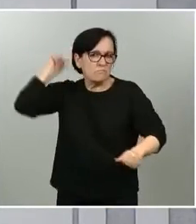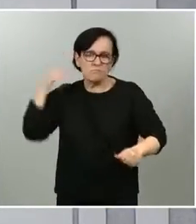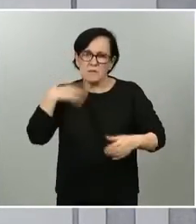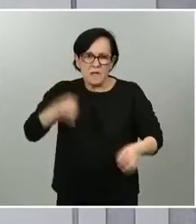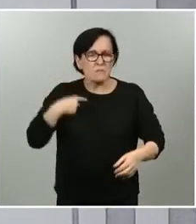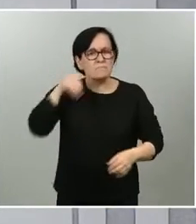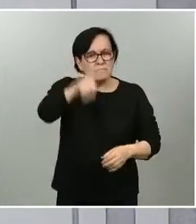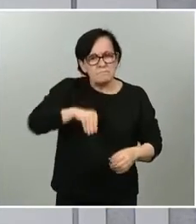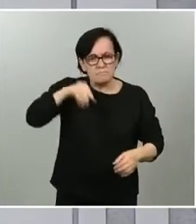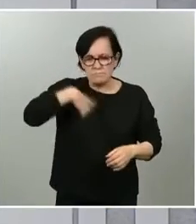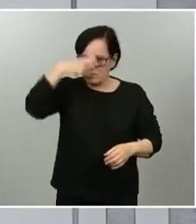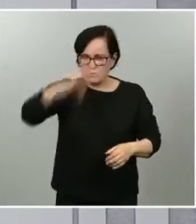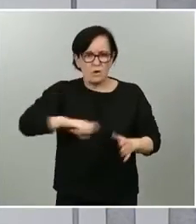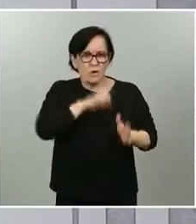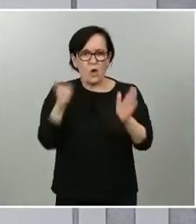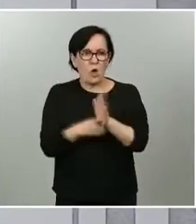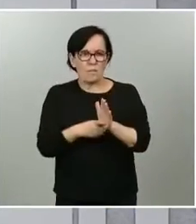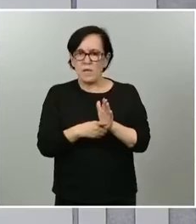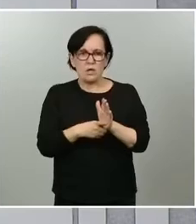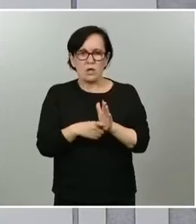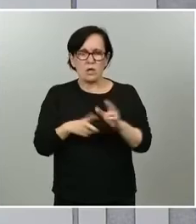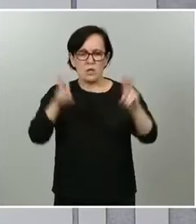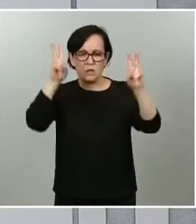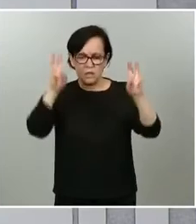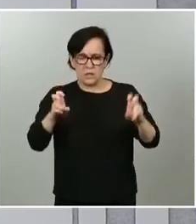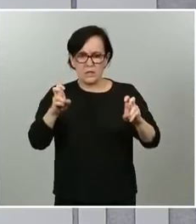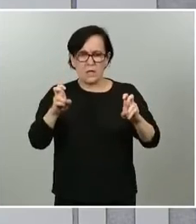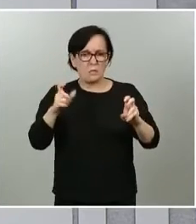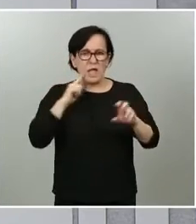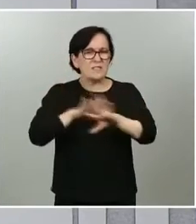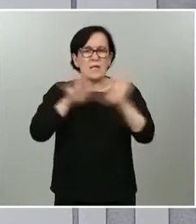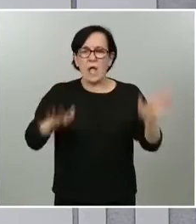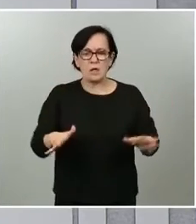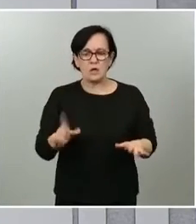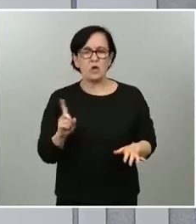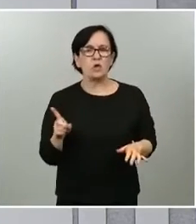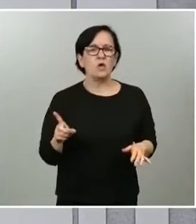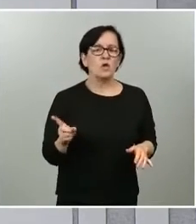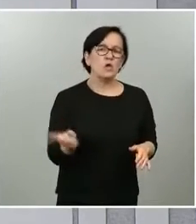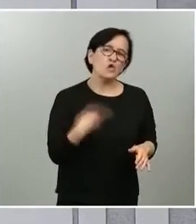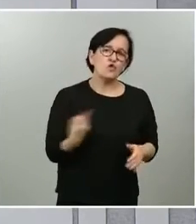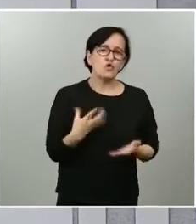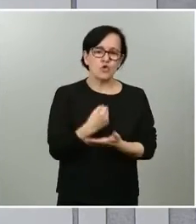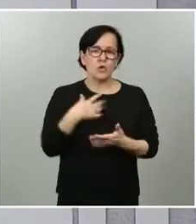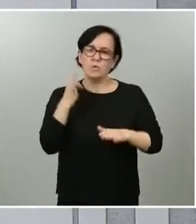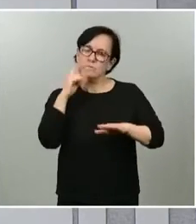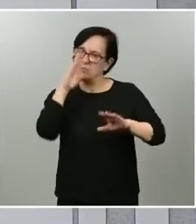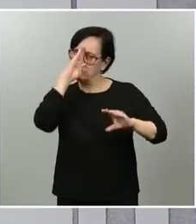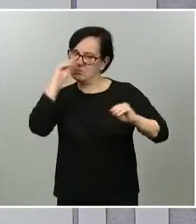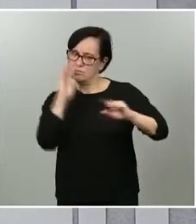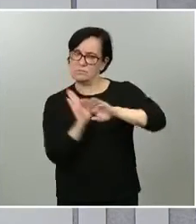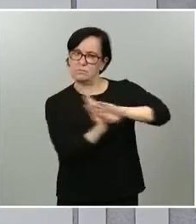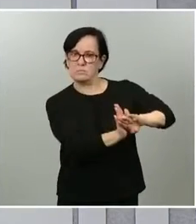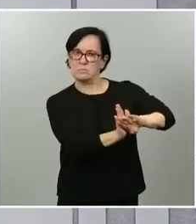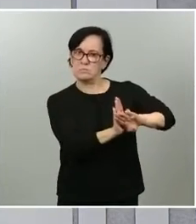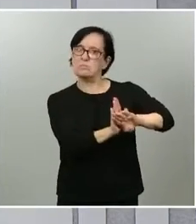convencimiento absoluto es una cuestión de tener muy claro que tenemos todos en este momento que aparcar las diferencias y ser